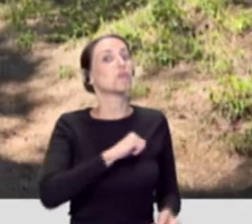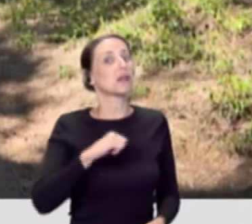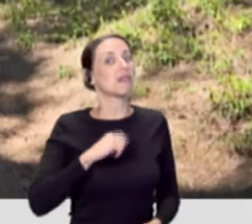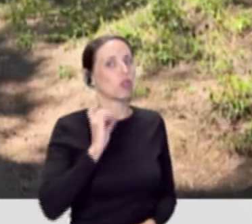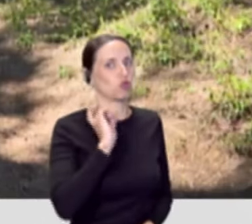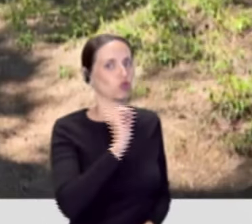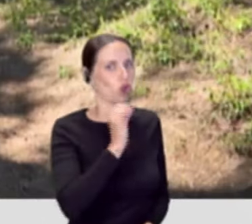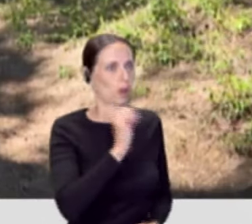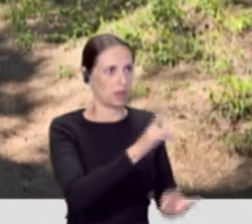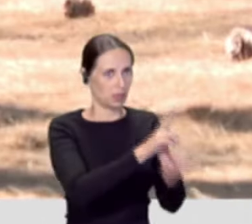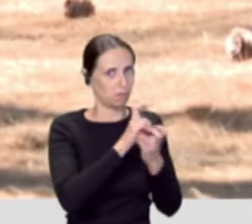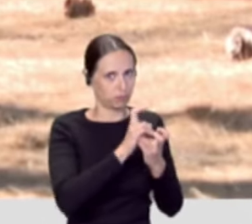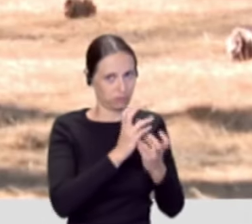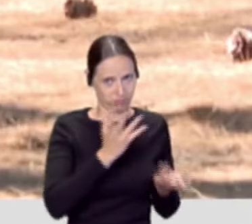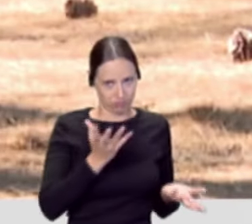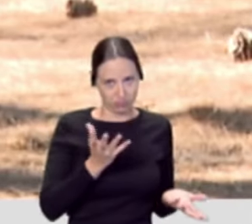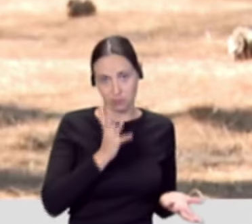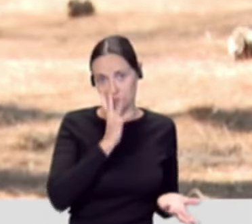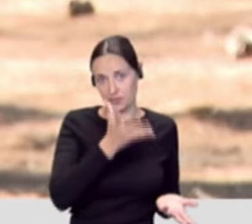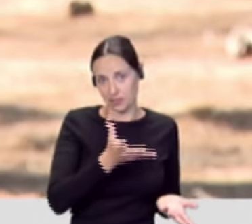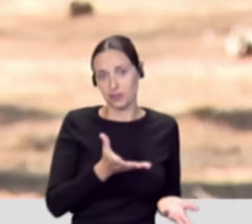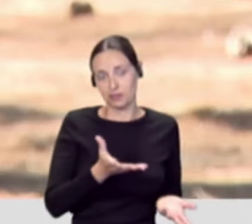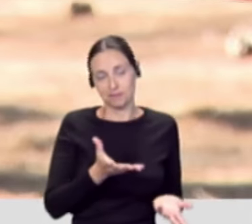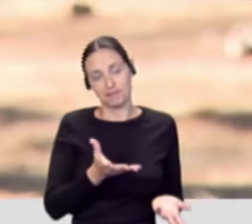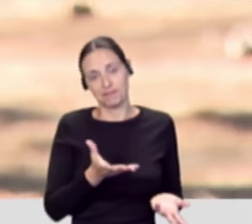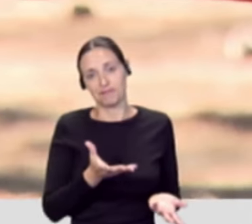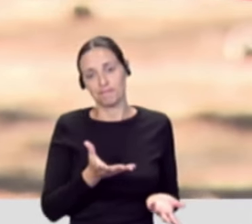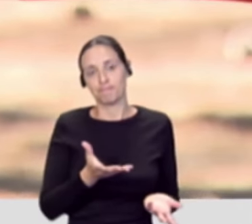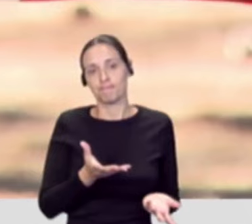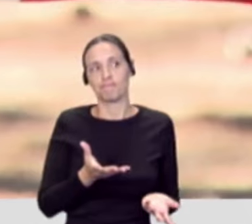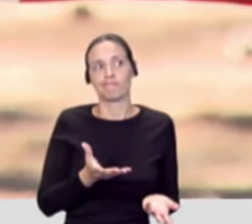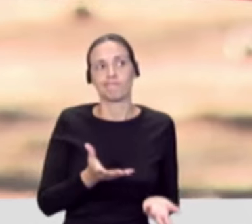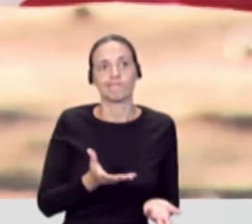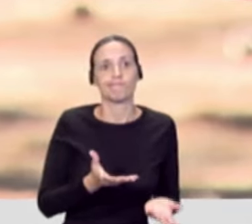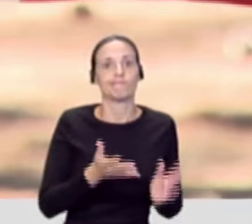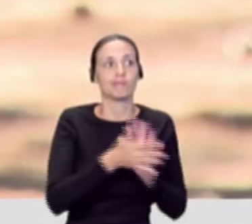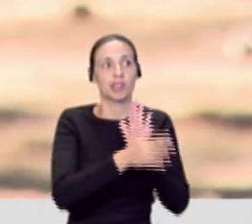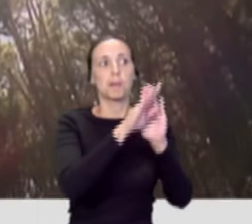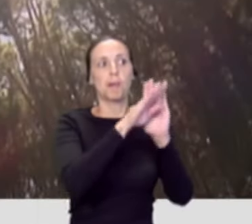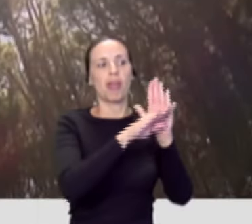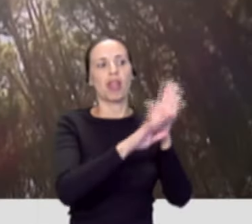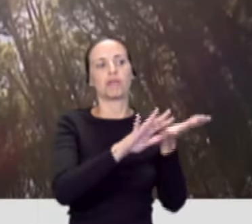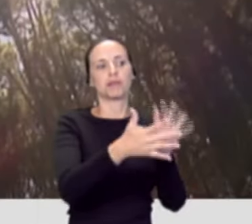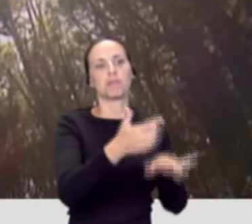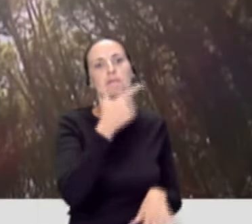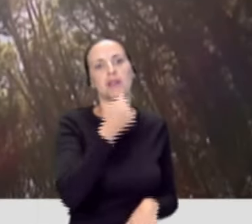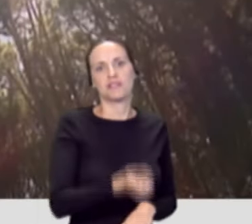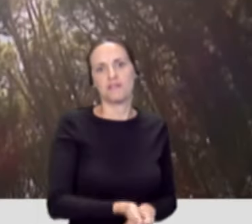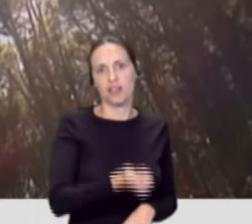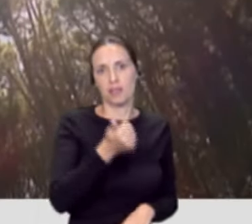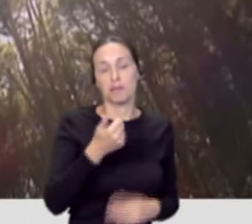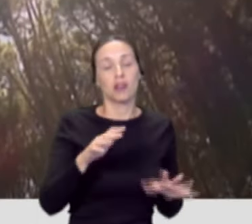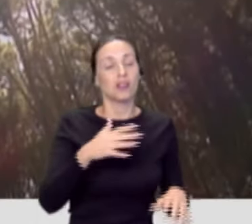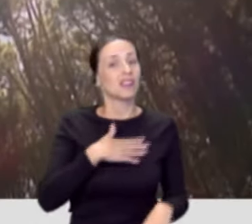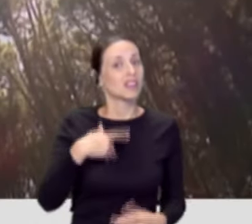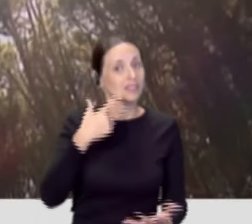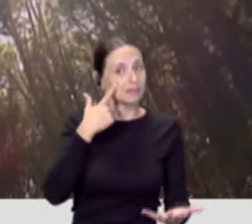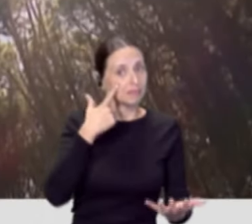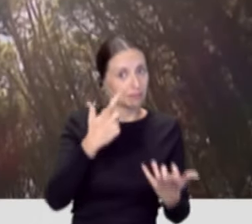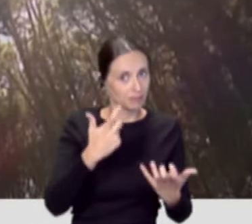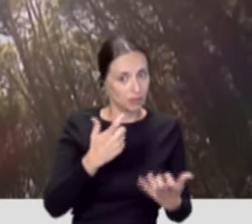creo que va a facilitar más el que la medida se implante. Pero lo que sí queremos resaltar los